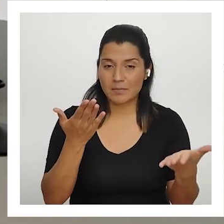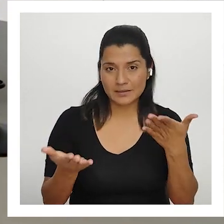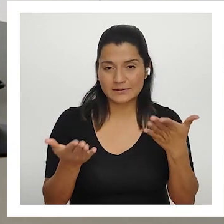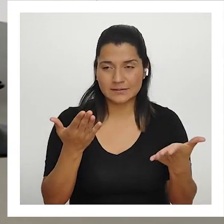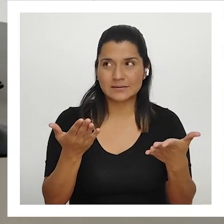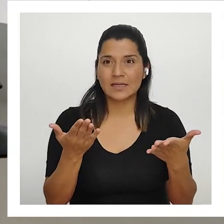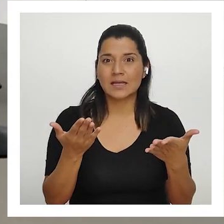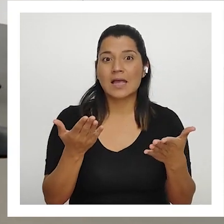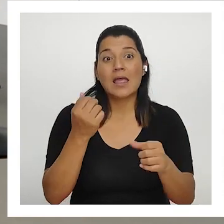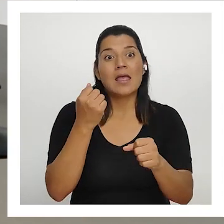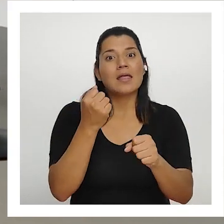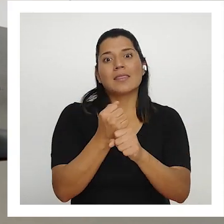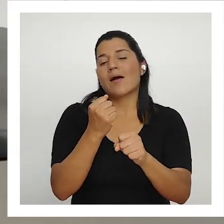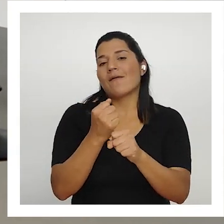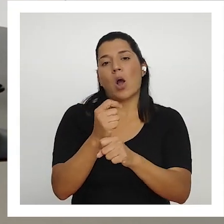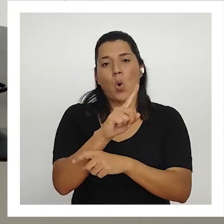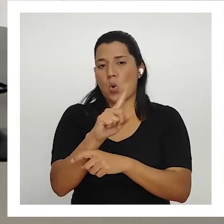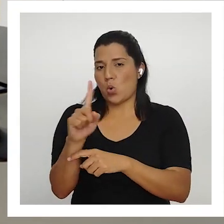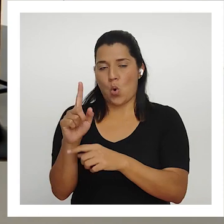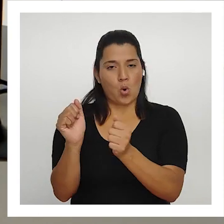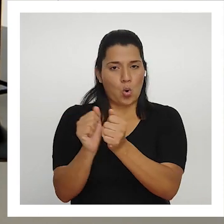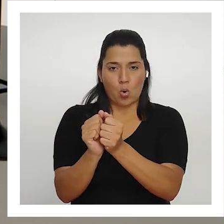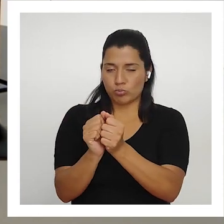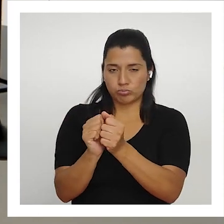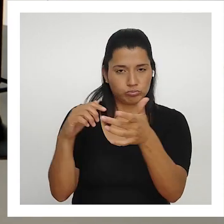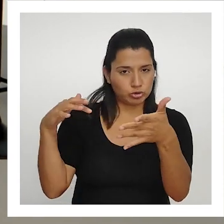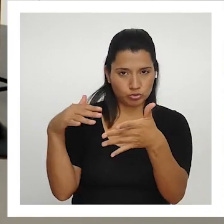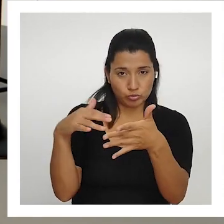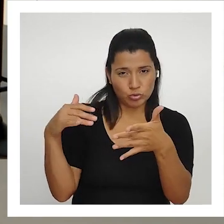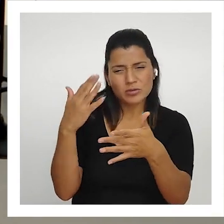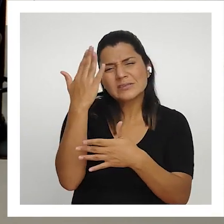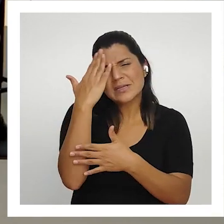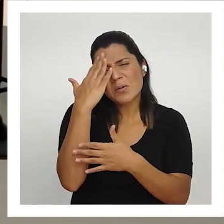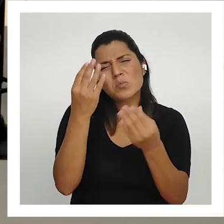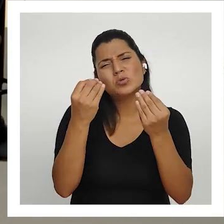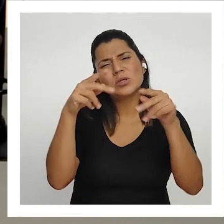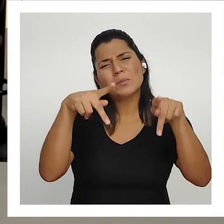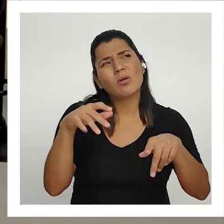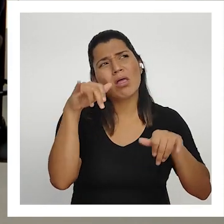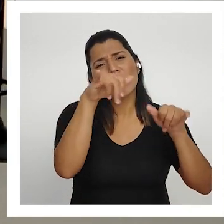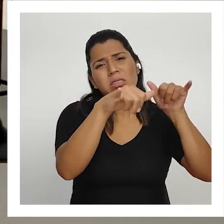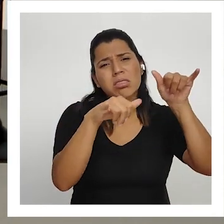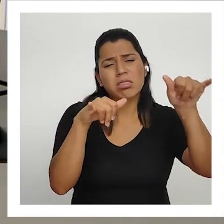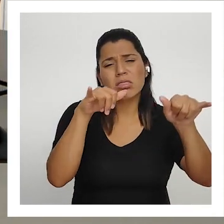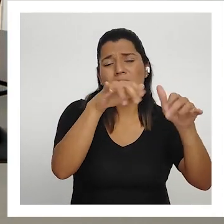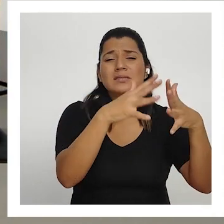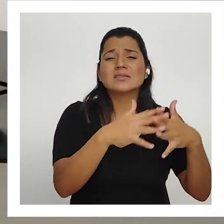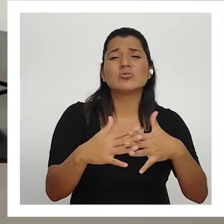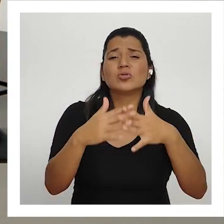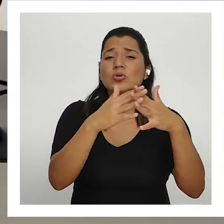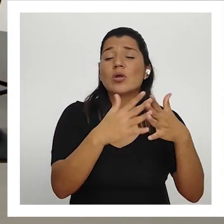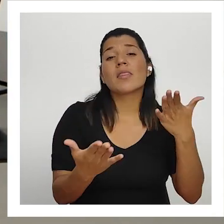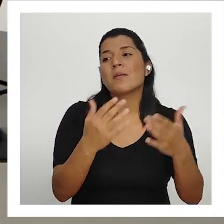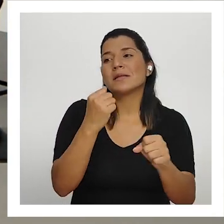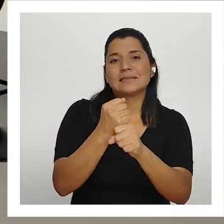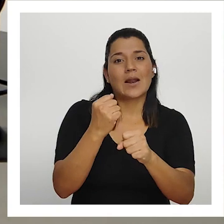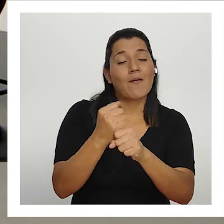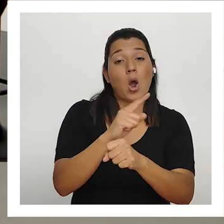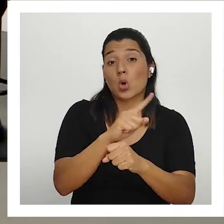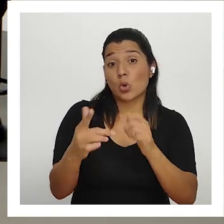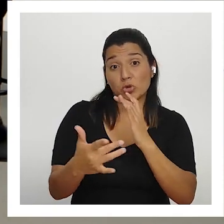abordaje específico, no se puede identificar específicamente a qué sector se está buscando. Sin embargo, en virtud de que se valen de